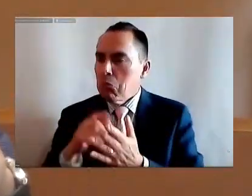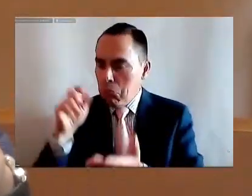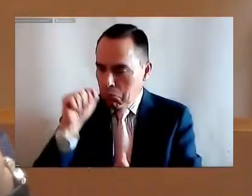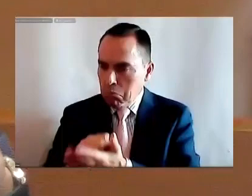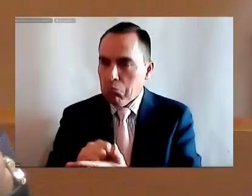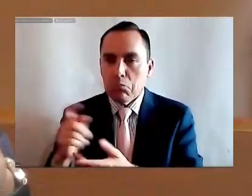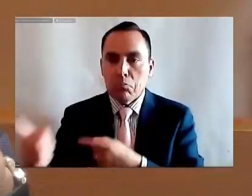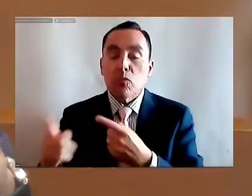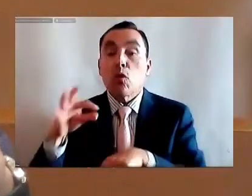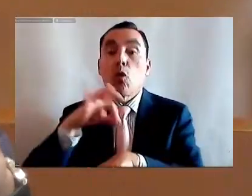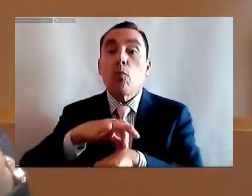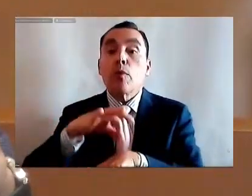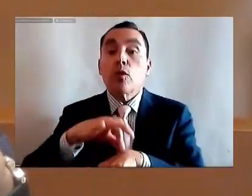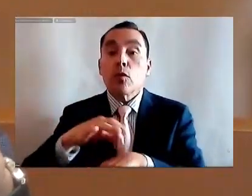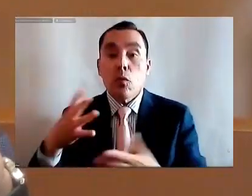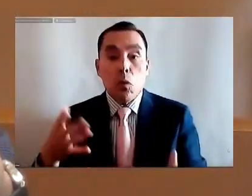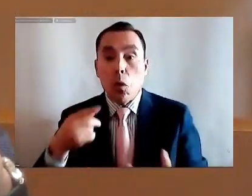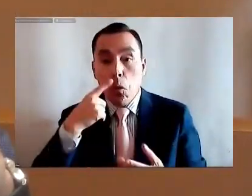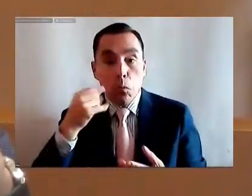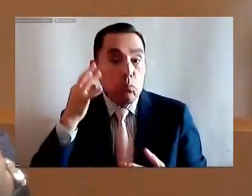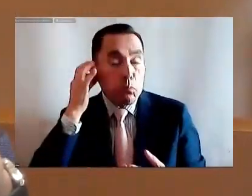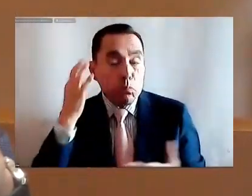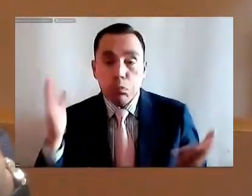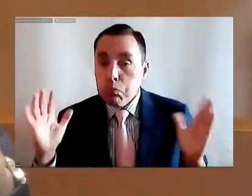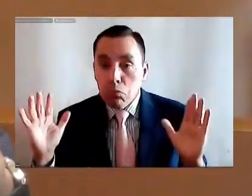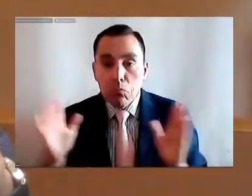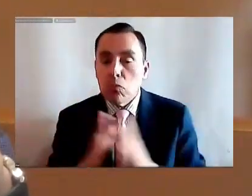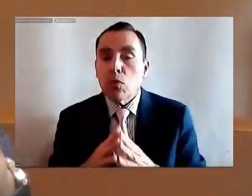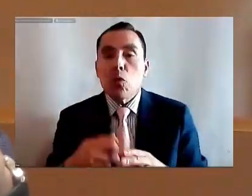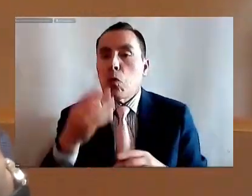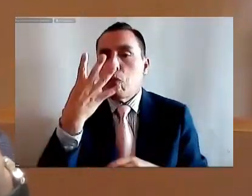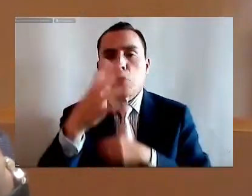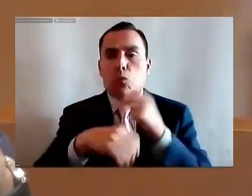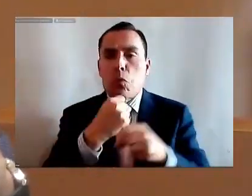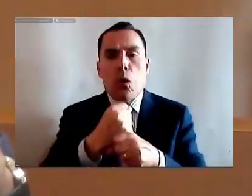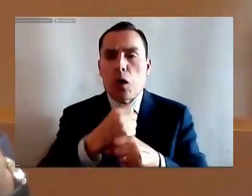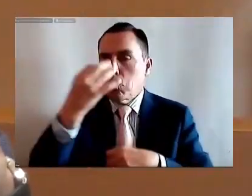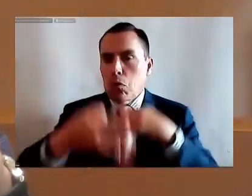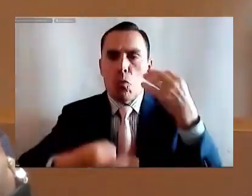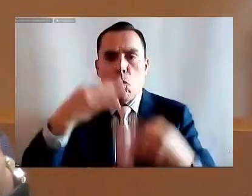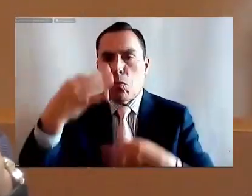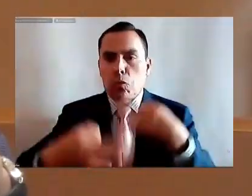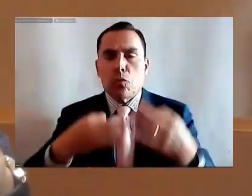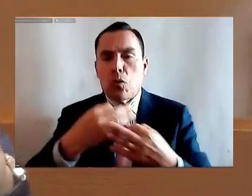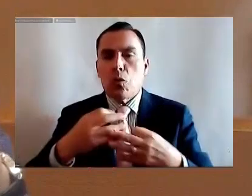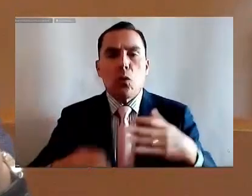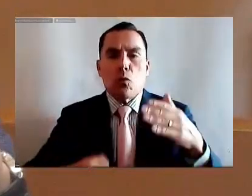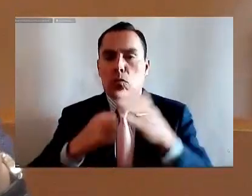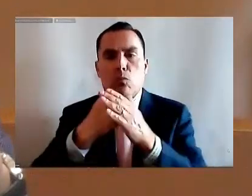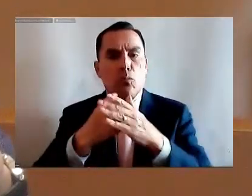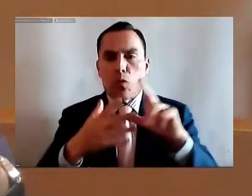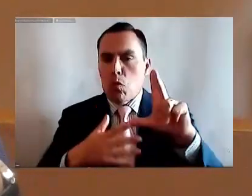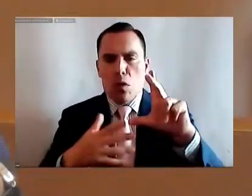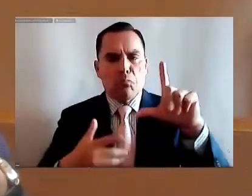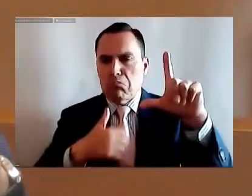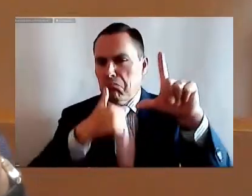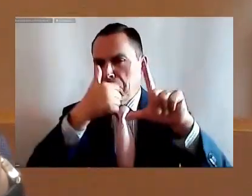Los médicos pueden darse el lujo de hacer 4 años de juicio y llegar hasta la Corte Interamericana y pedir a la señora